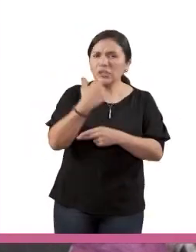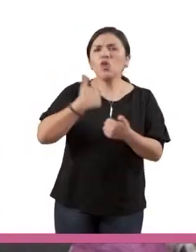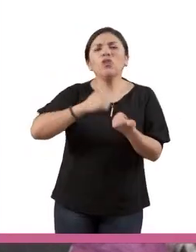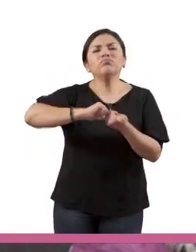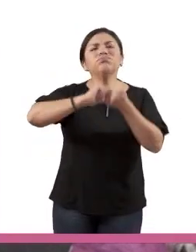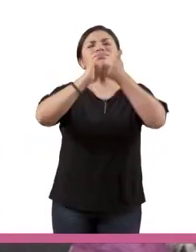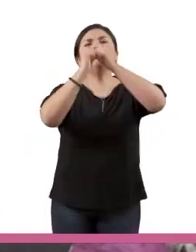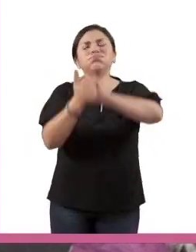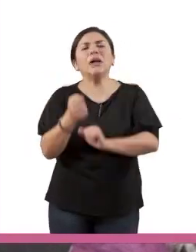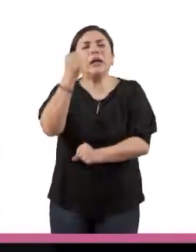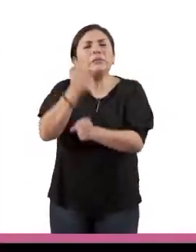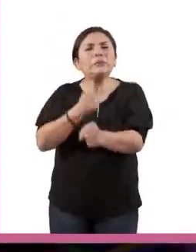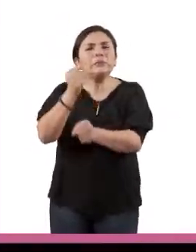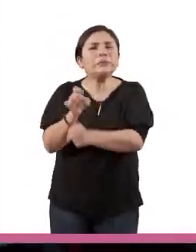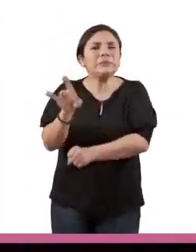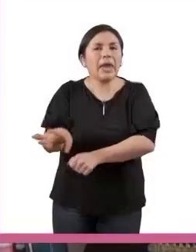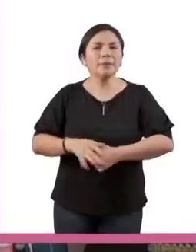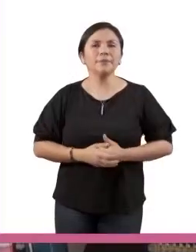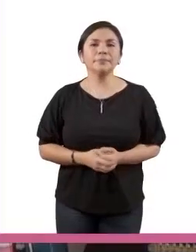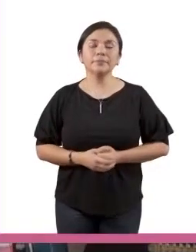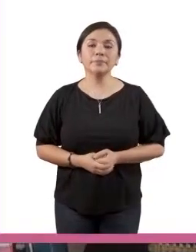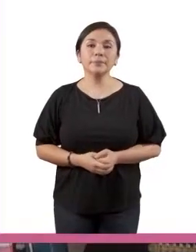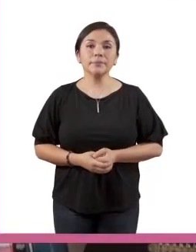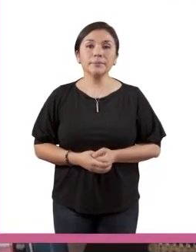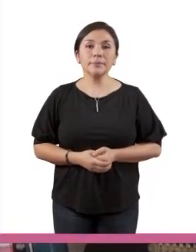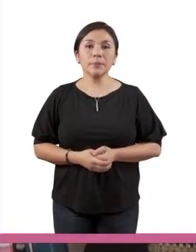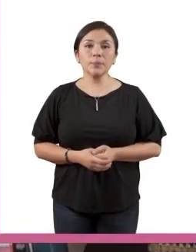desarrollado mediante la práctica.